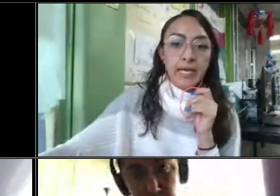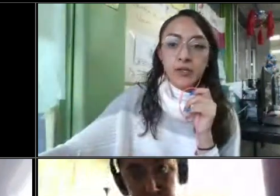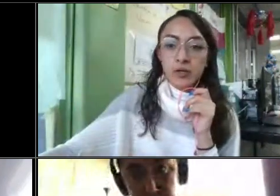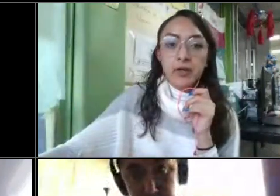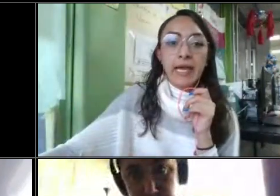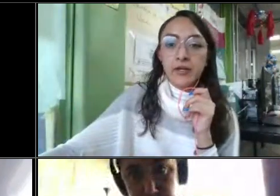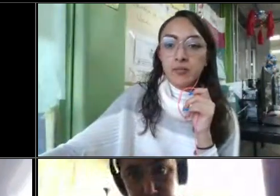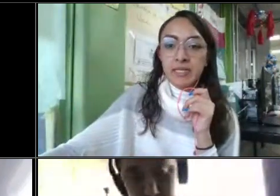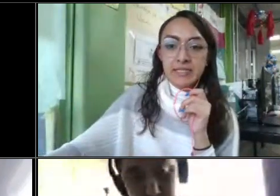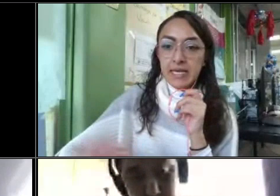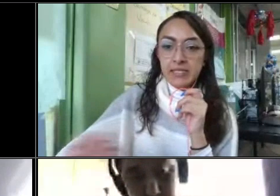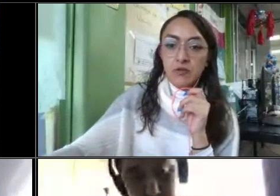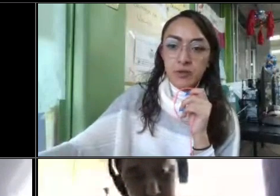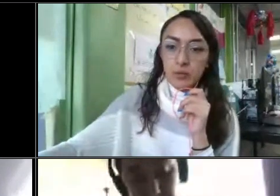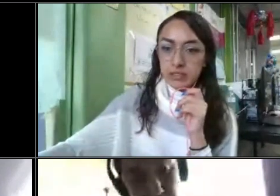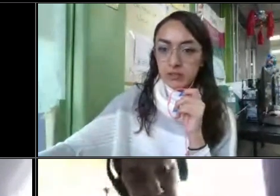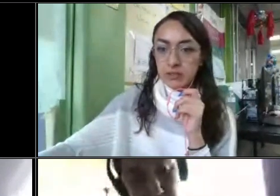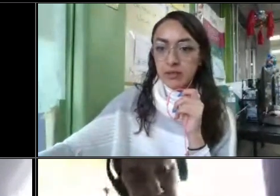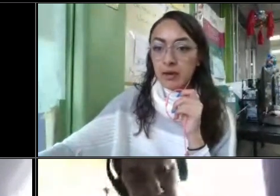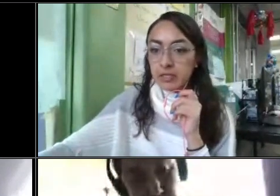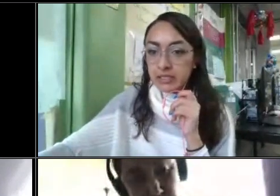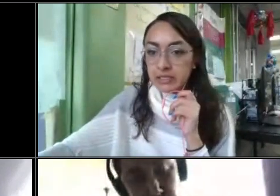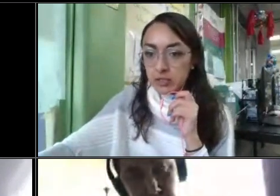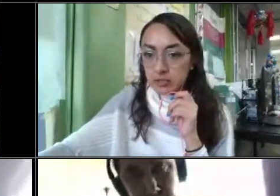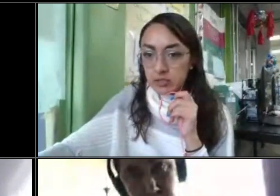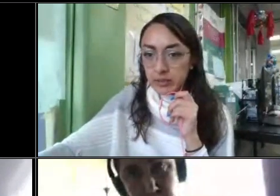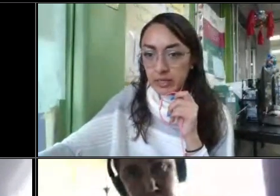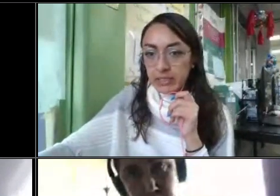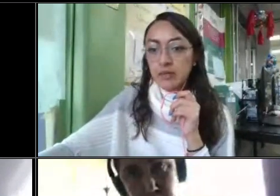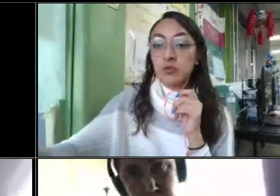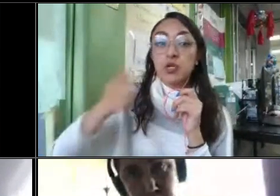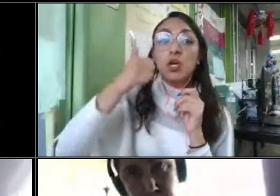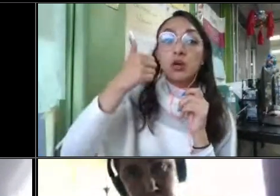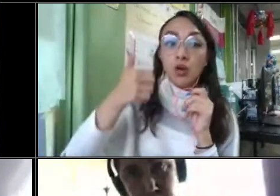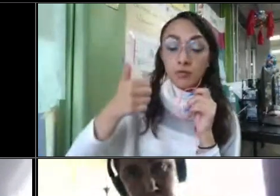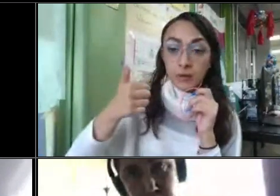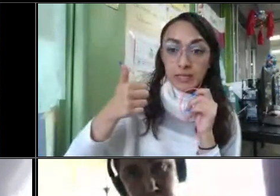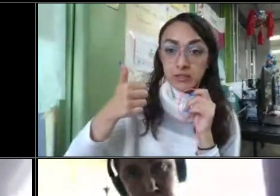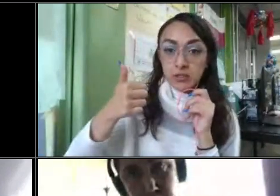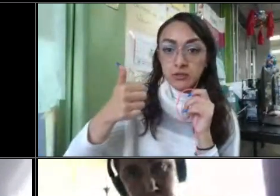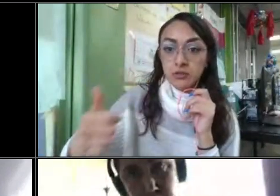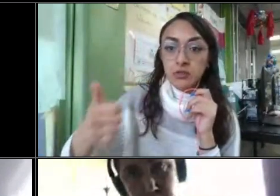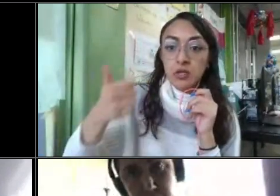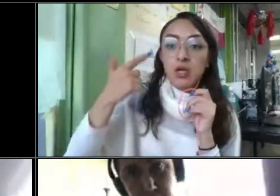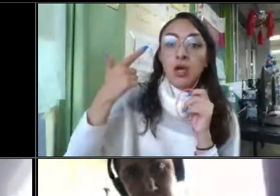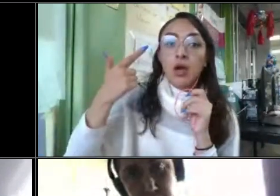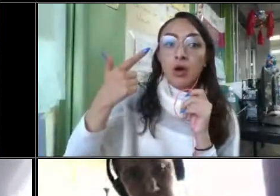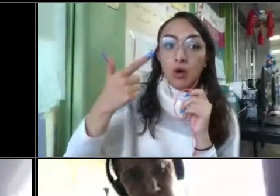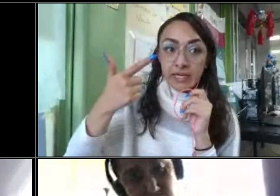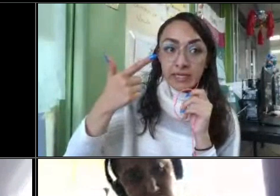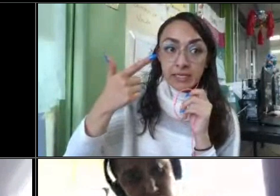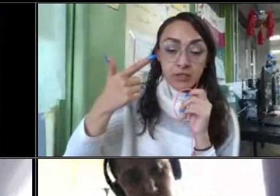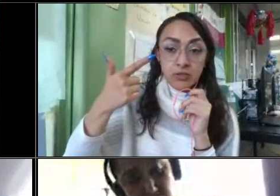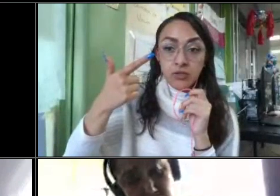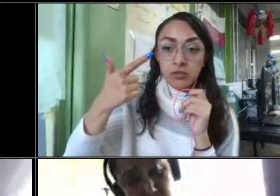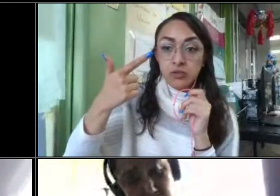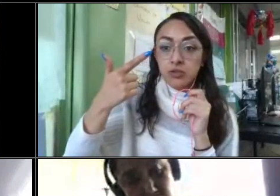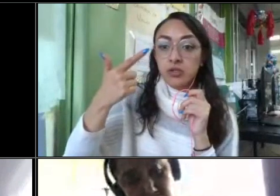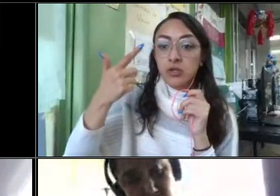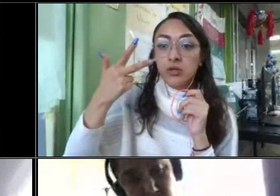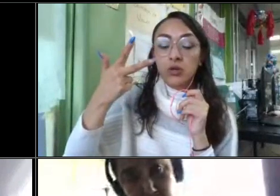luego. El nombre es configuración. Ahorita se los estoy escribiendo acá. Tenemos configuración,